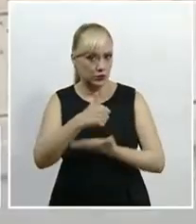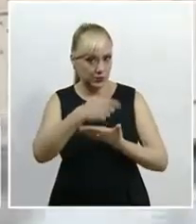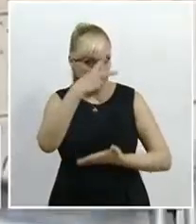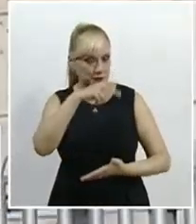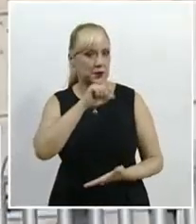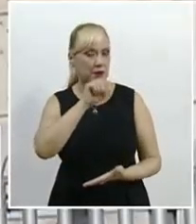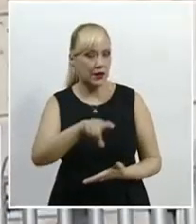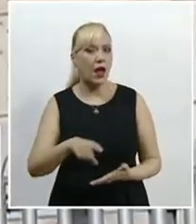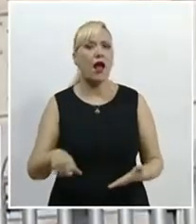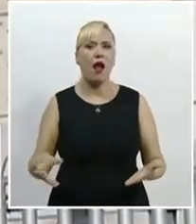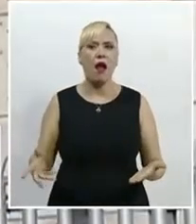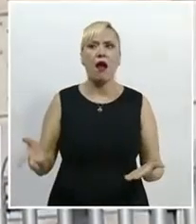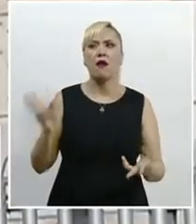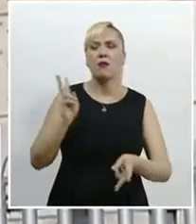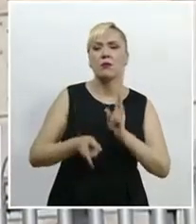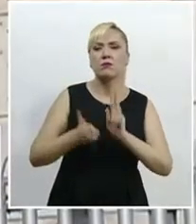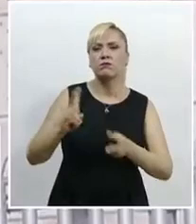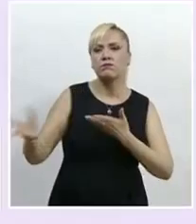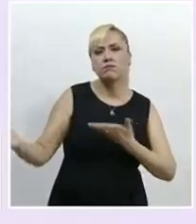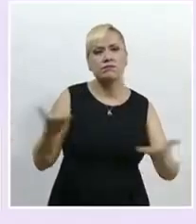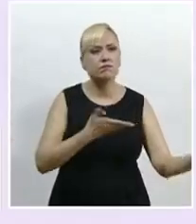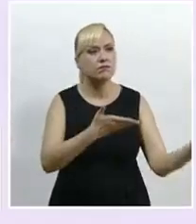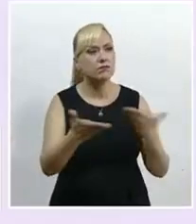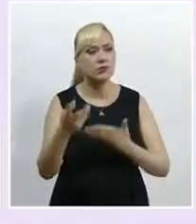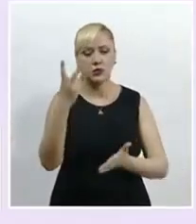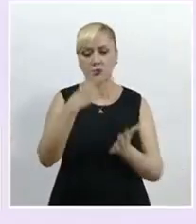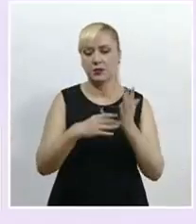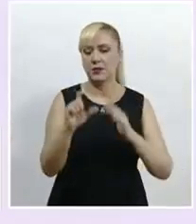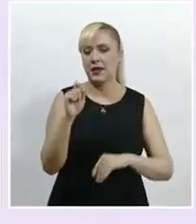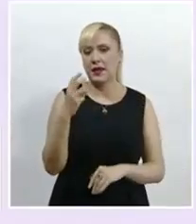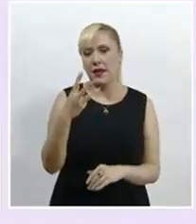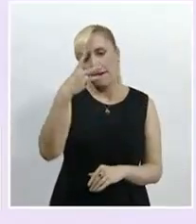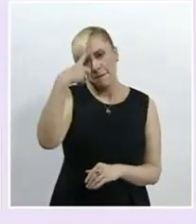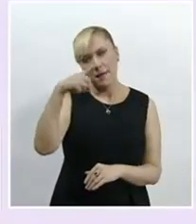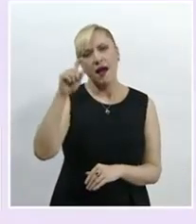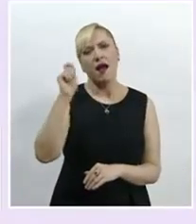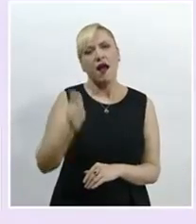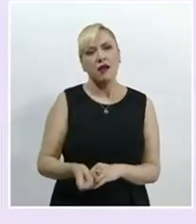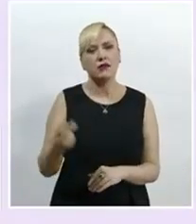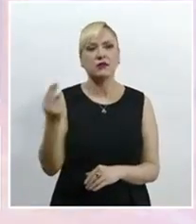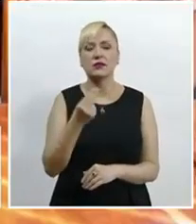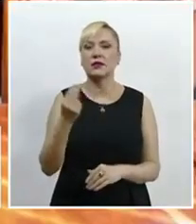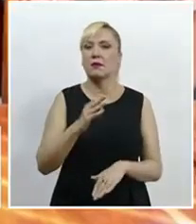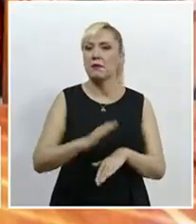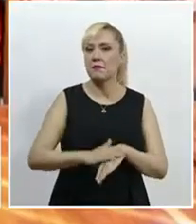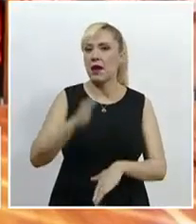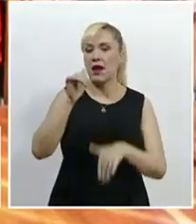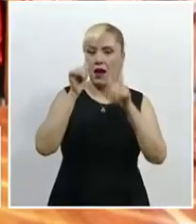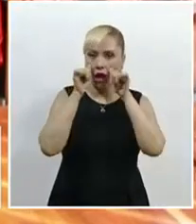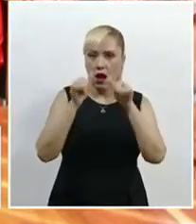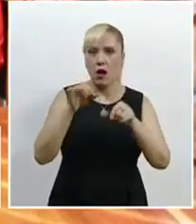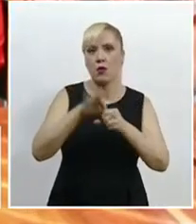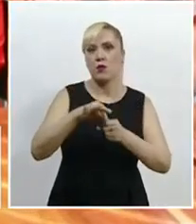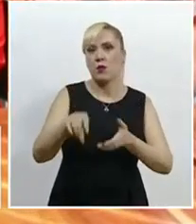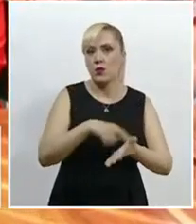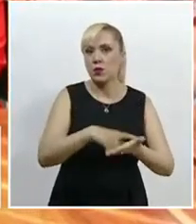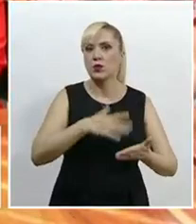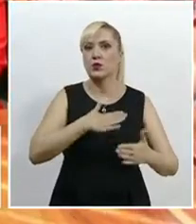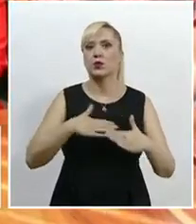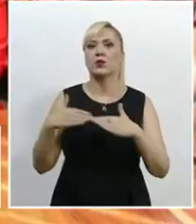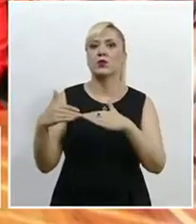país realizaron el Diálogo Interinstitucional 2023 para fortalecer la justicia electoral y la democracia en la